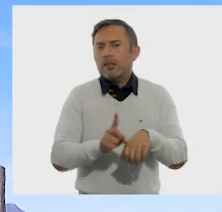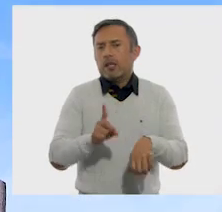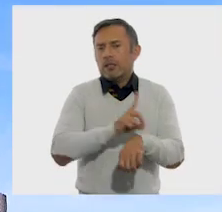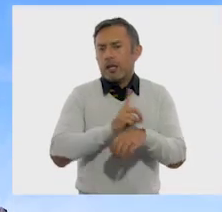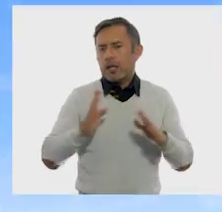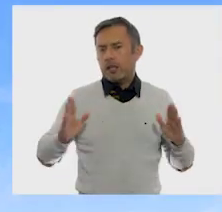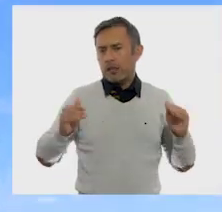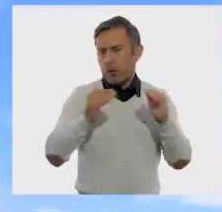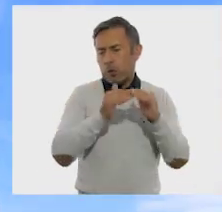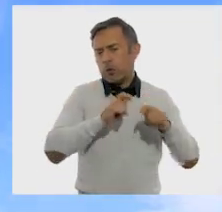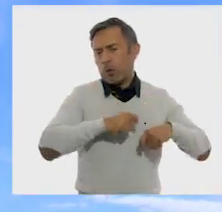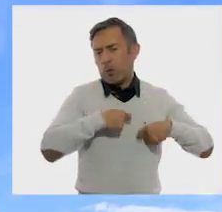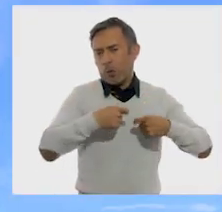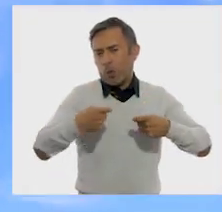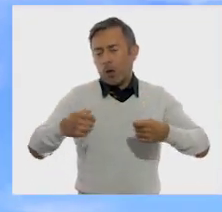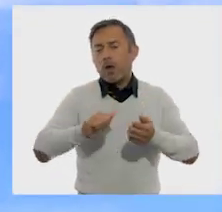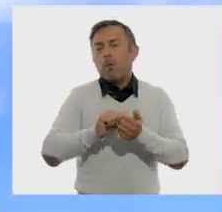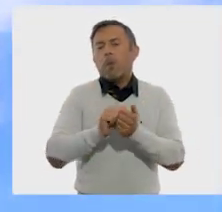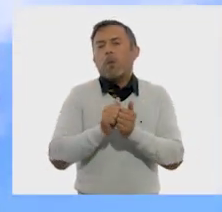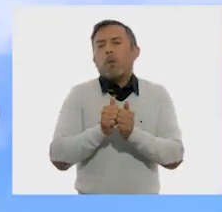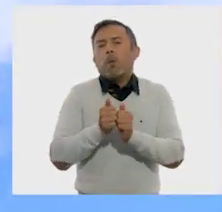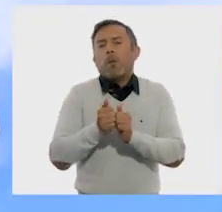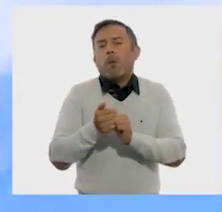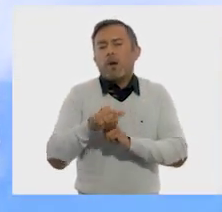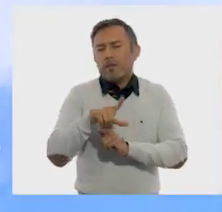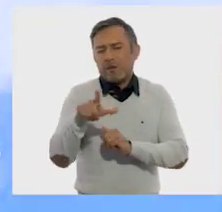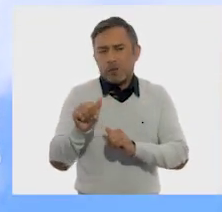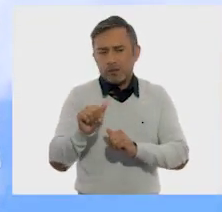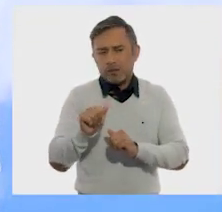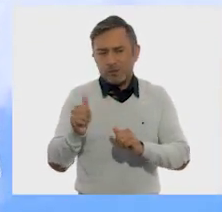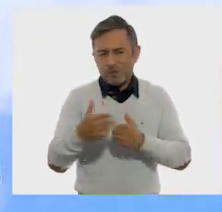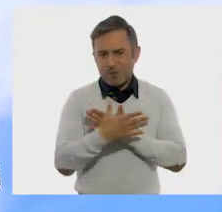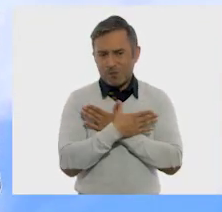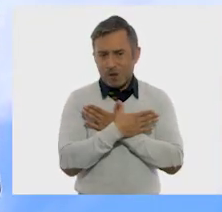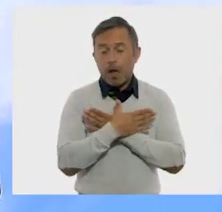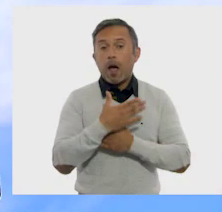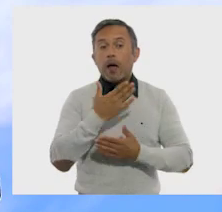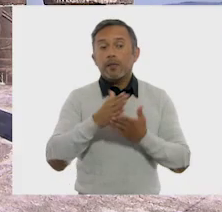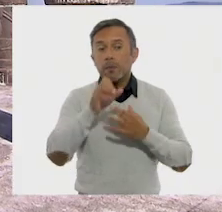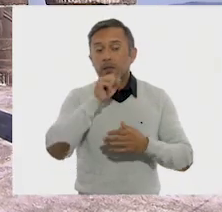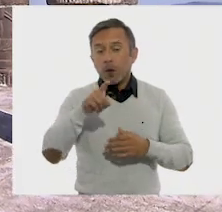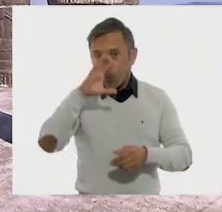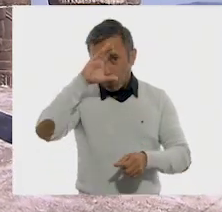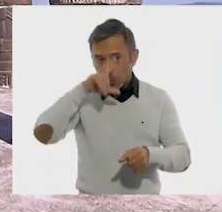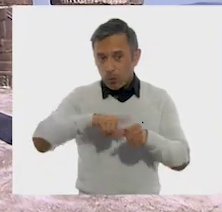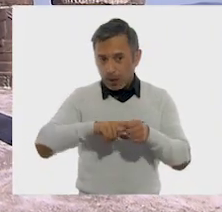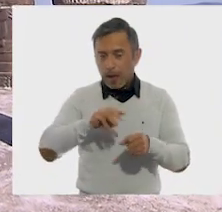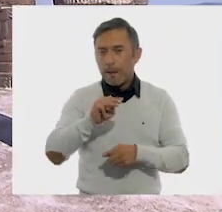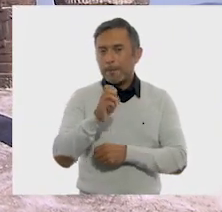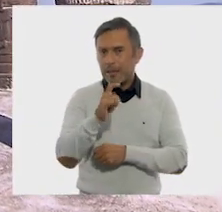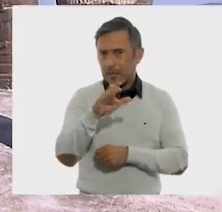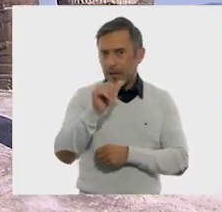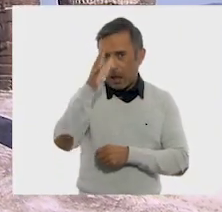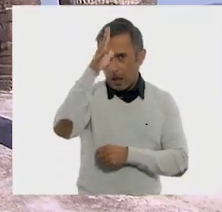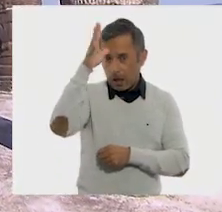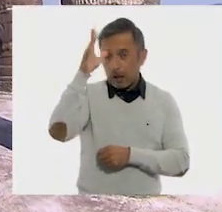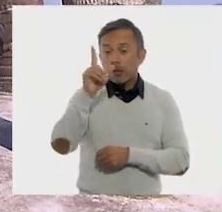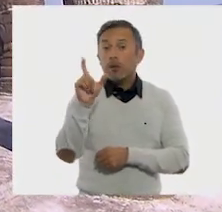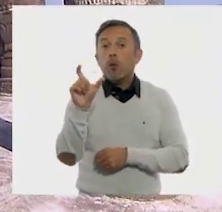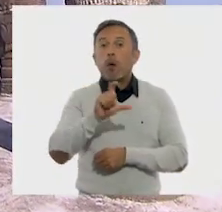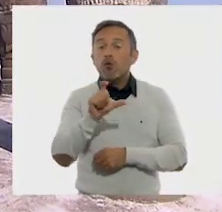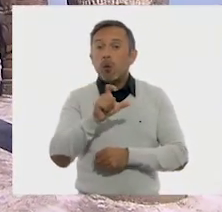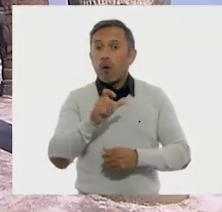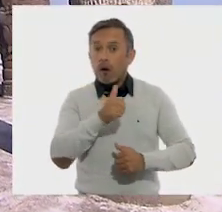se va a transformar. Aquí hay una idea que se tiene después con la cultura mexica, que por ejemplo un guerrero cuando llega a morir